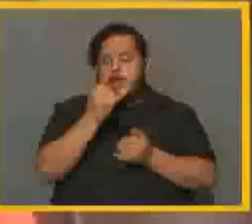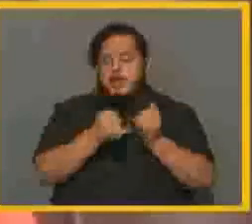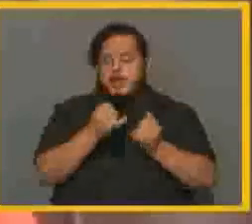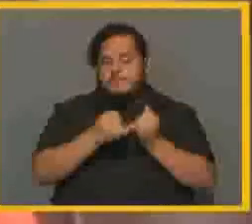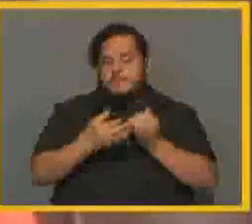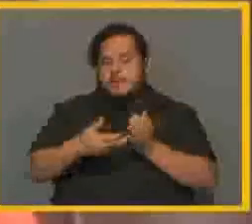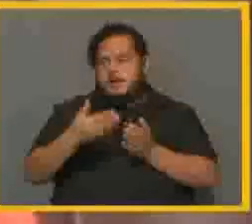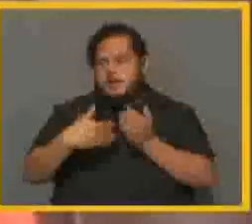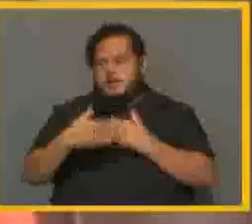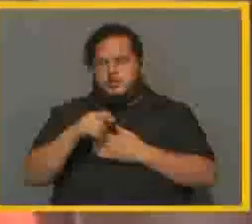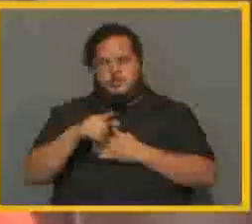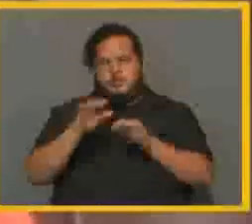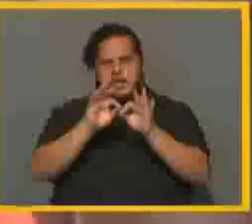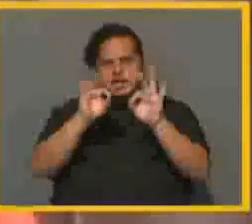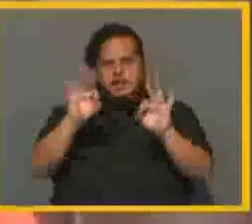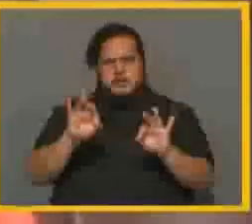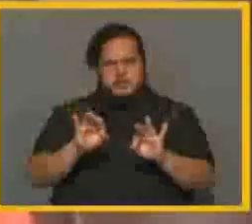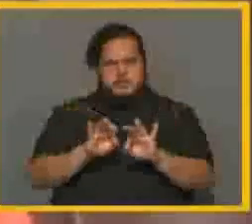anterior, donde él es figura,